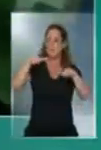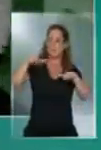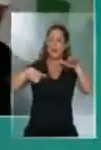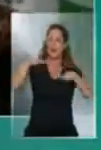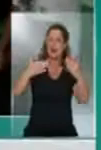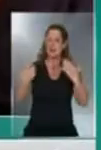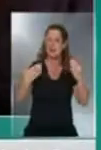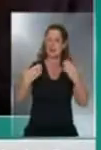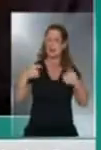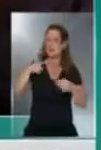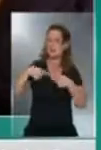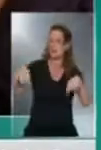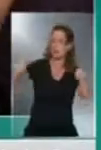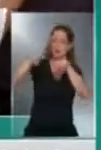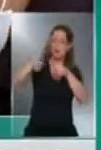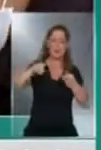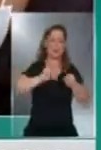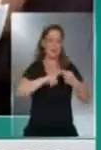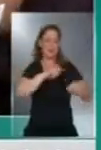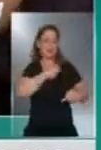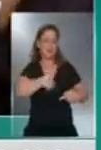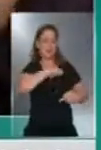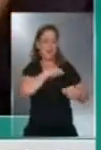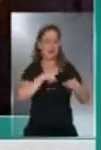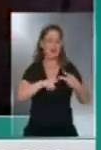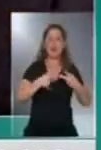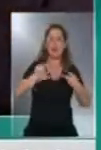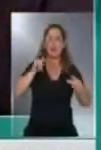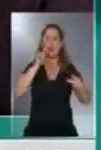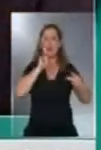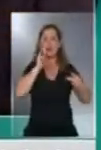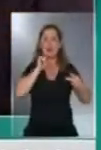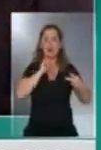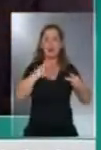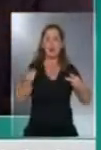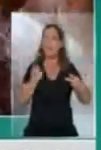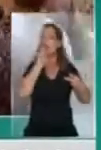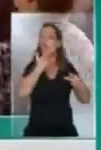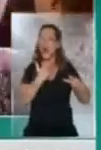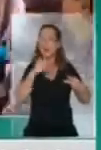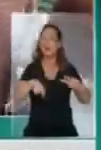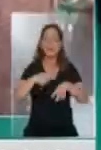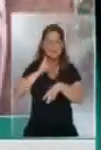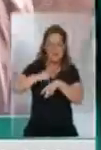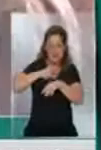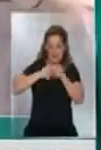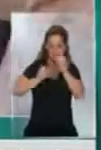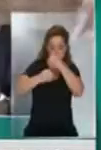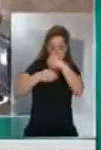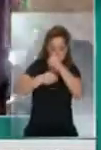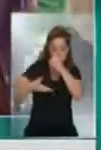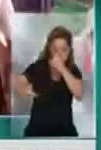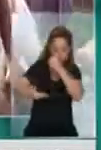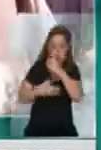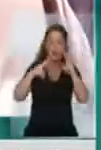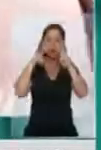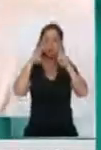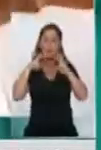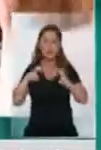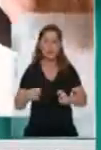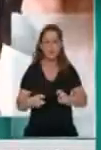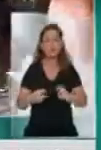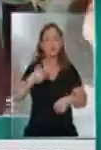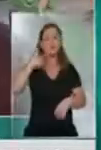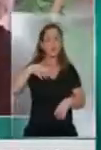más a la variante española, se parece más a la variante italiana, pero para esto necesitamos tiempo. Es muy bueno que se hagan estos estudios